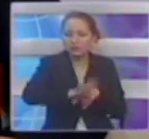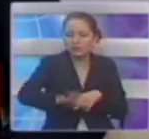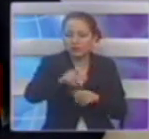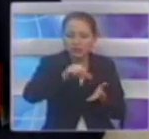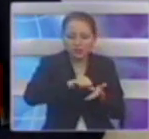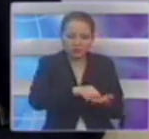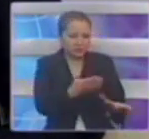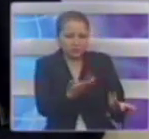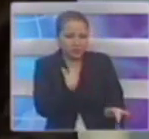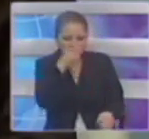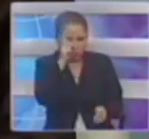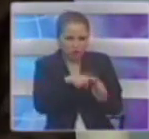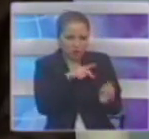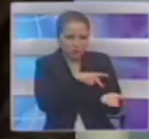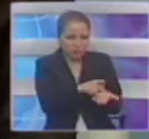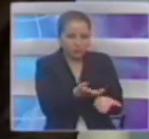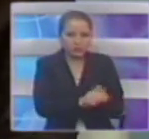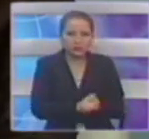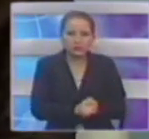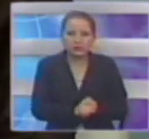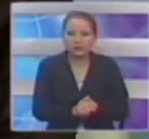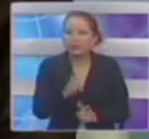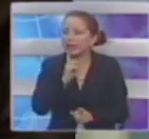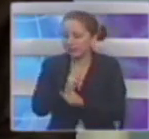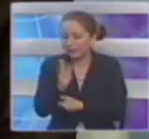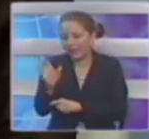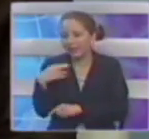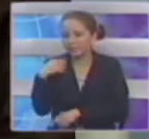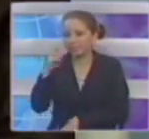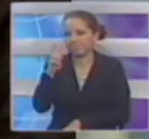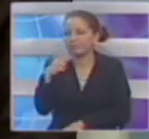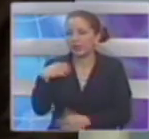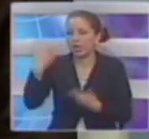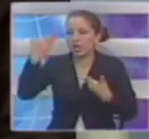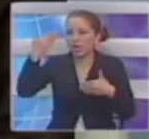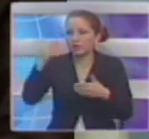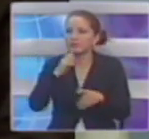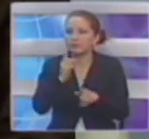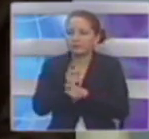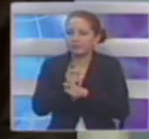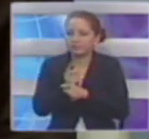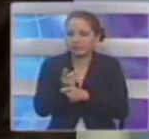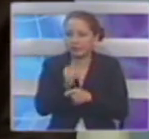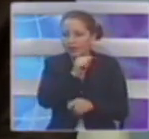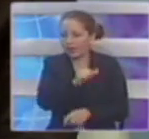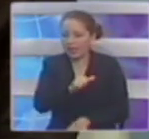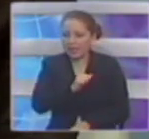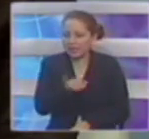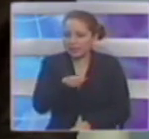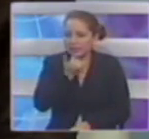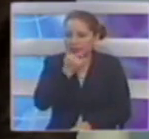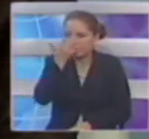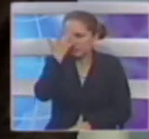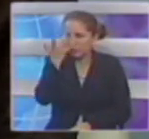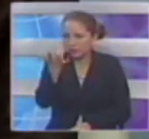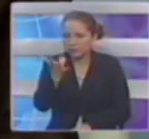aportar. Desde ese punto de vista, desde el punto de vista político, yo creo que sí es condenable la actitud,